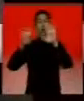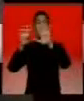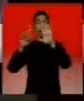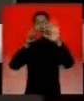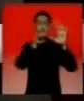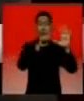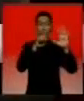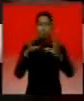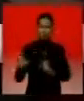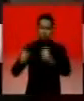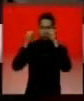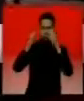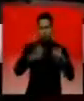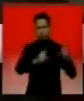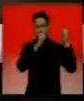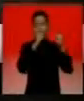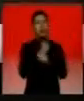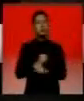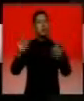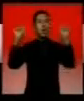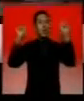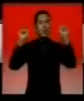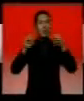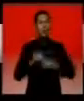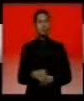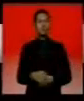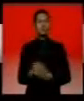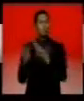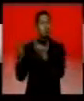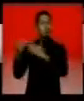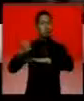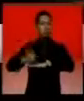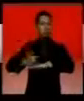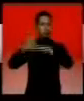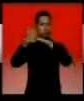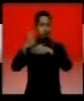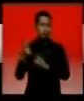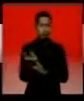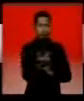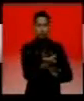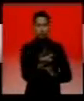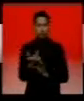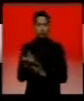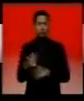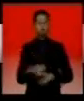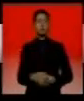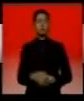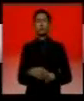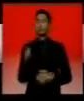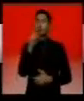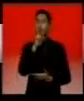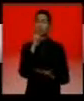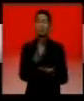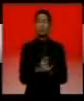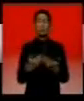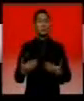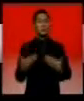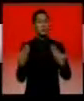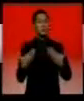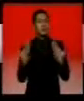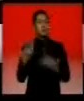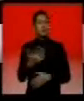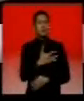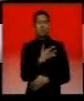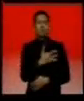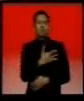amable, gracias. Okay. Es el comandante del Cuerpo de Bomberos, Iber Arroyo. Como vemos, realmente muchas emociones, muchos sentimientos aquí en